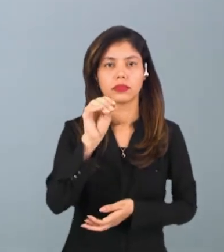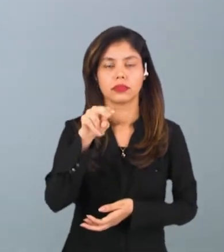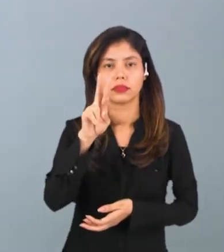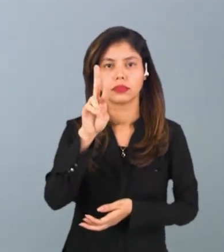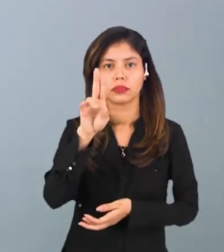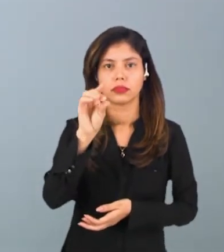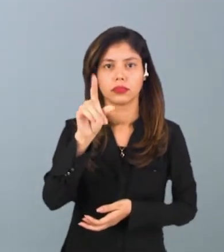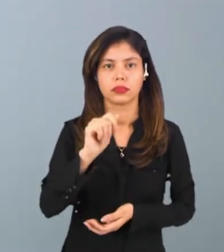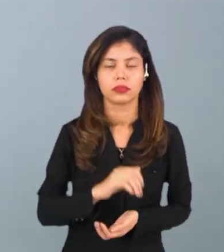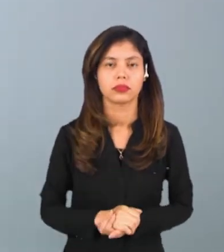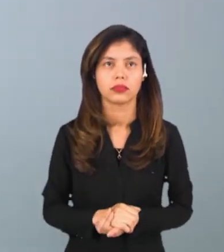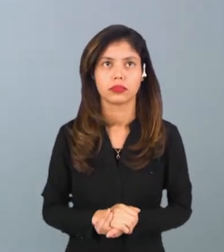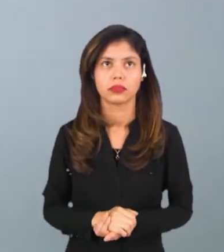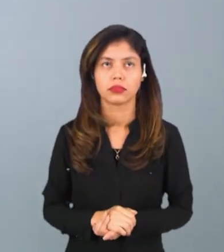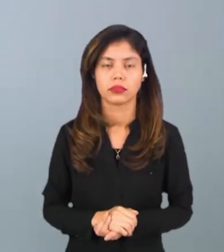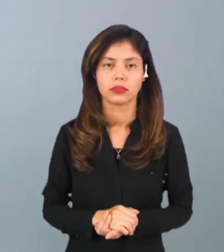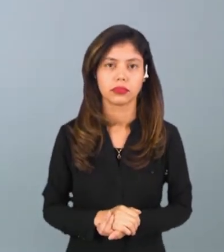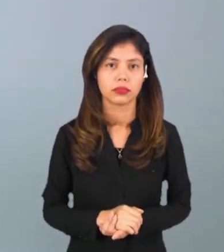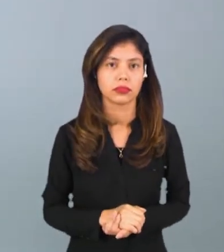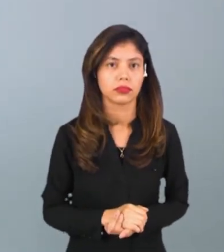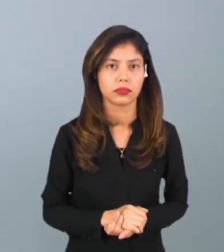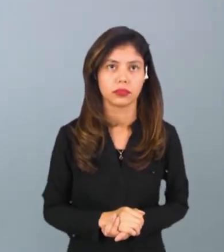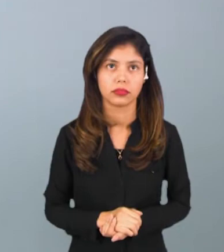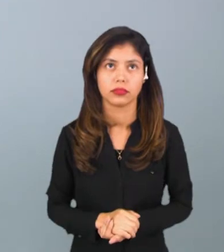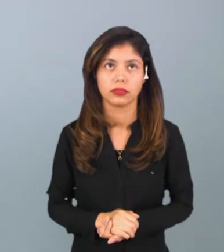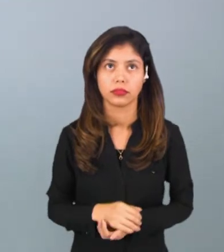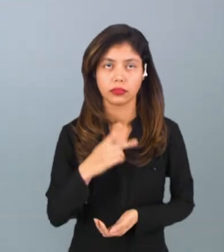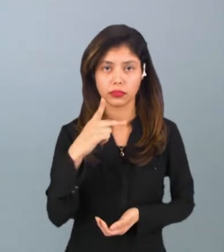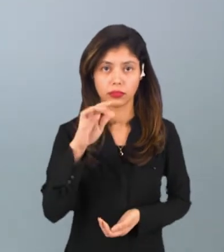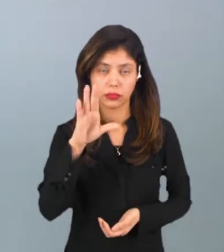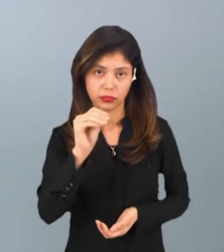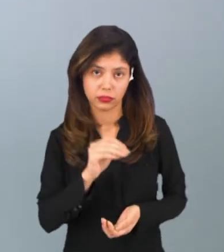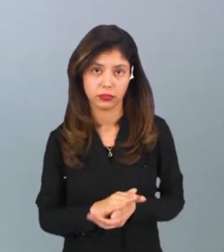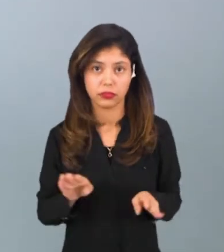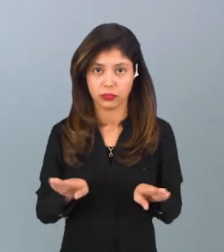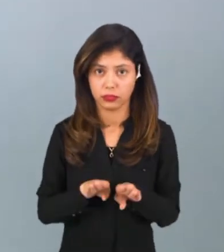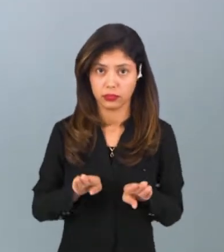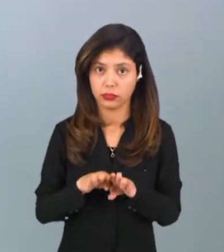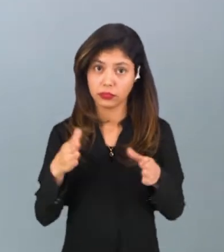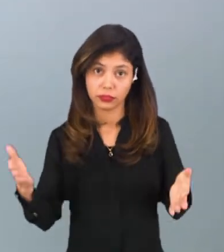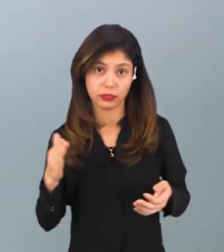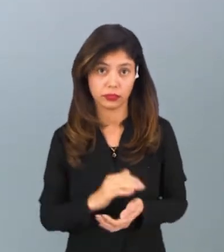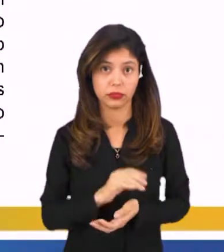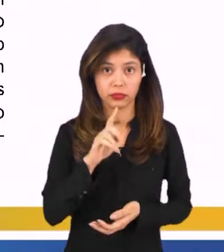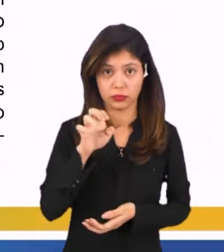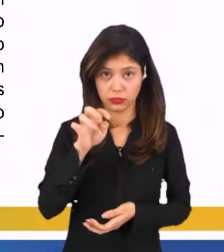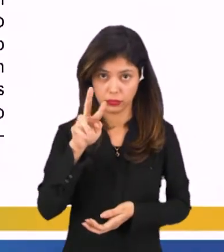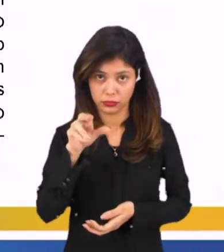No confundan con Pablo Escobar. Pablo Neruda, ¿ok? Entonces, el chileno